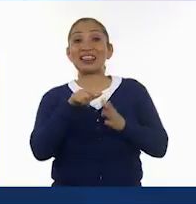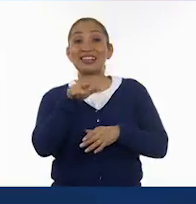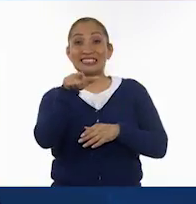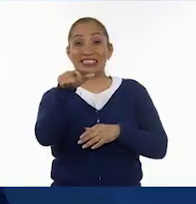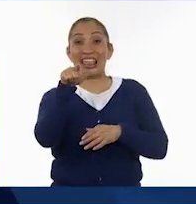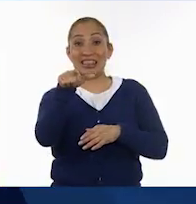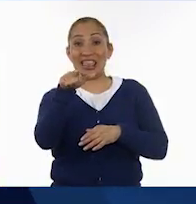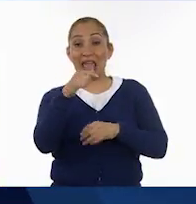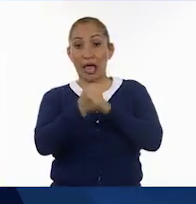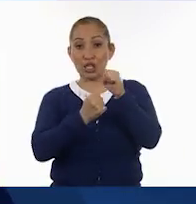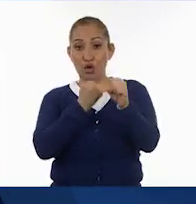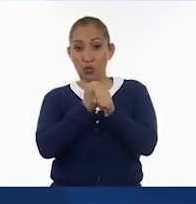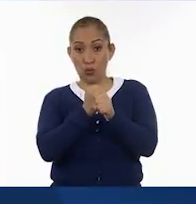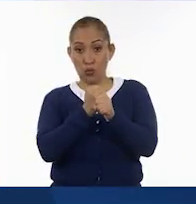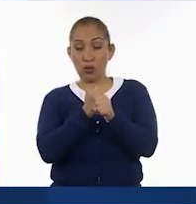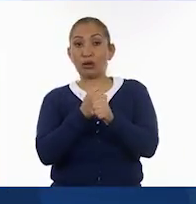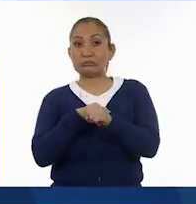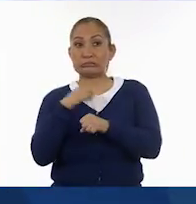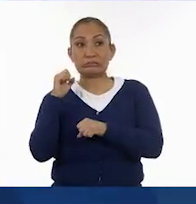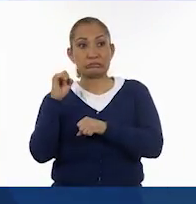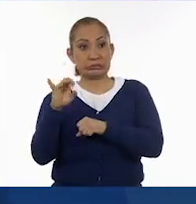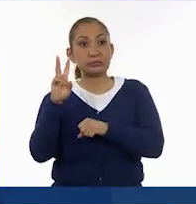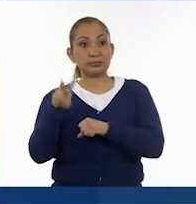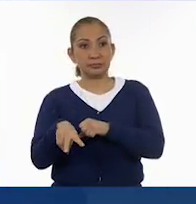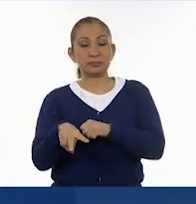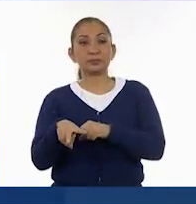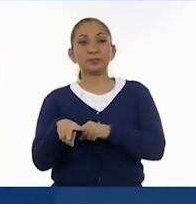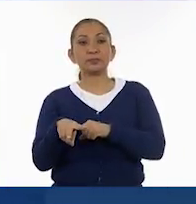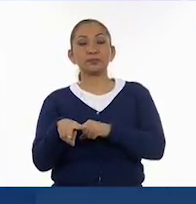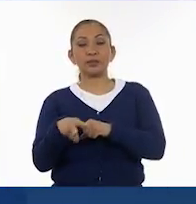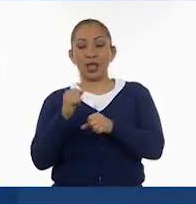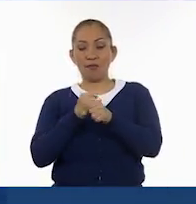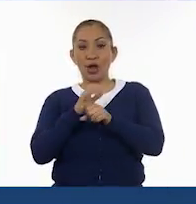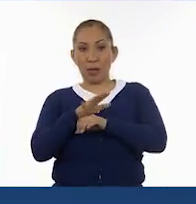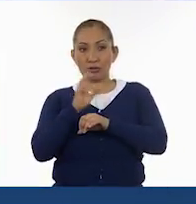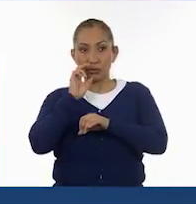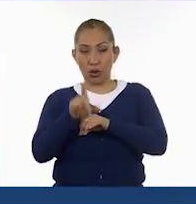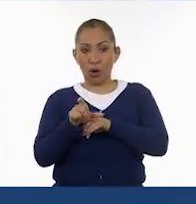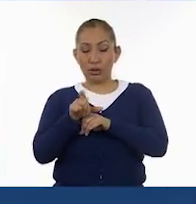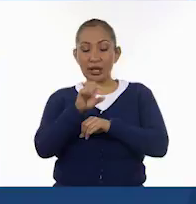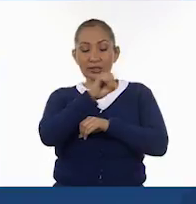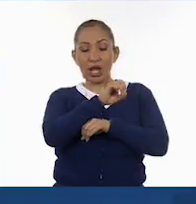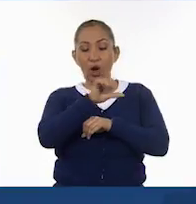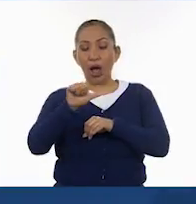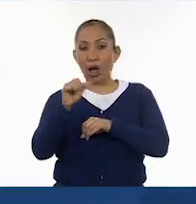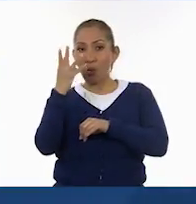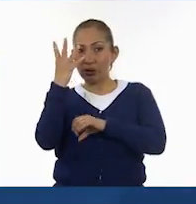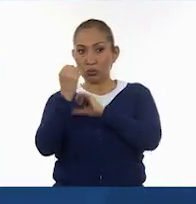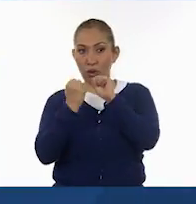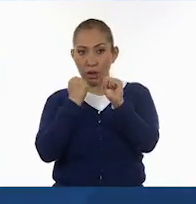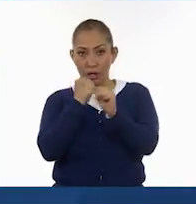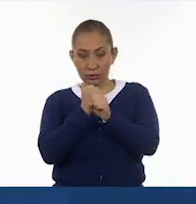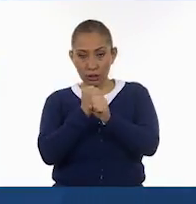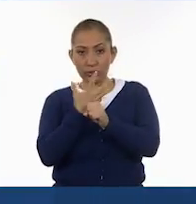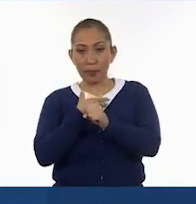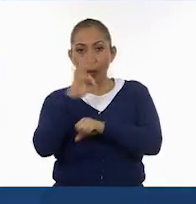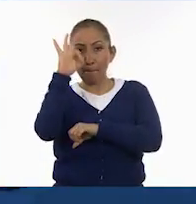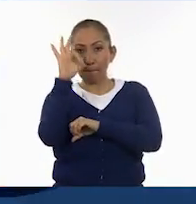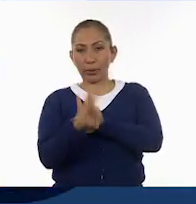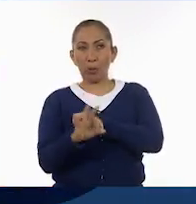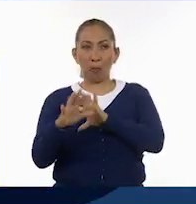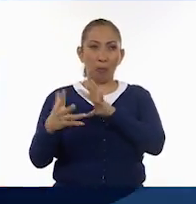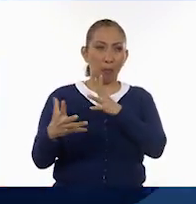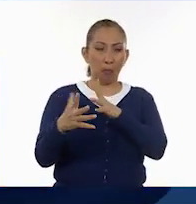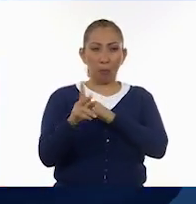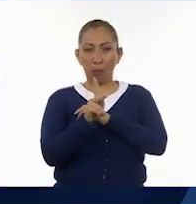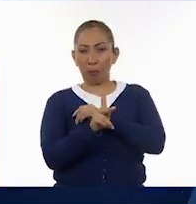2017 y tenemos en efecto, pues ahí los datos de los 0 a los 4 años. Tenemos un porcentaje más o